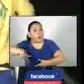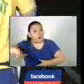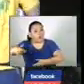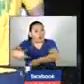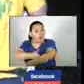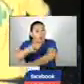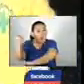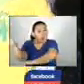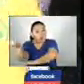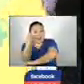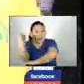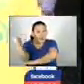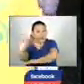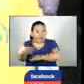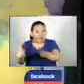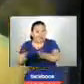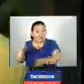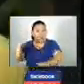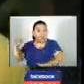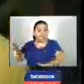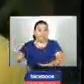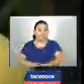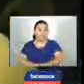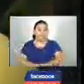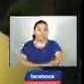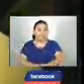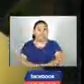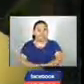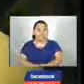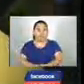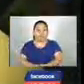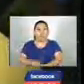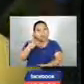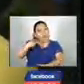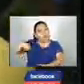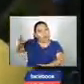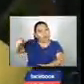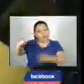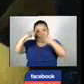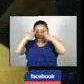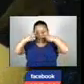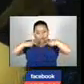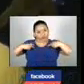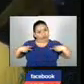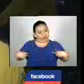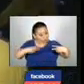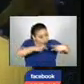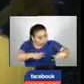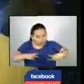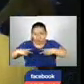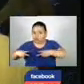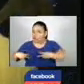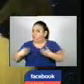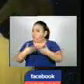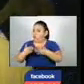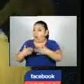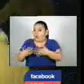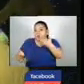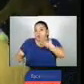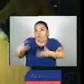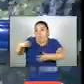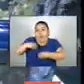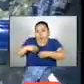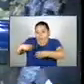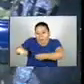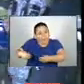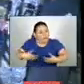urgencias del Hospital Rosales. Iba a que le hiciera lo que es el respectivo chequeo médico por los golpes que pueda llevar internos el